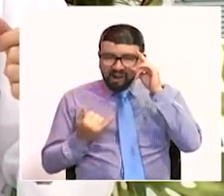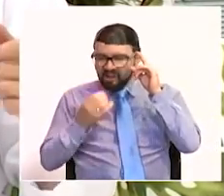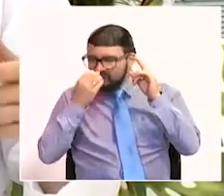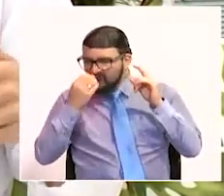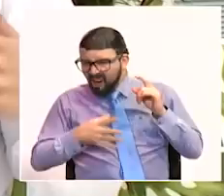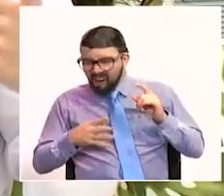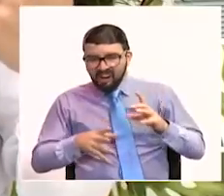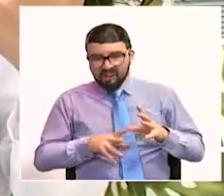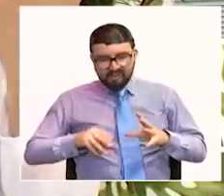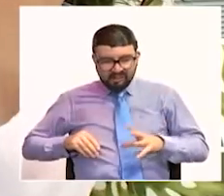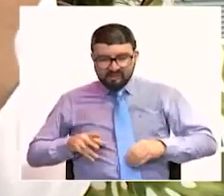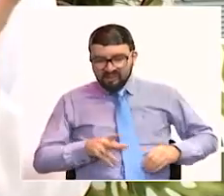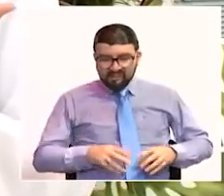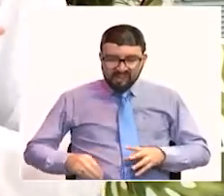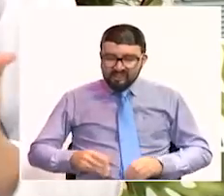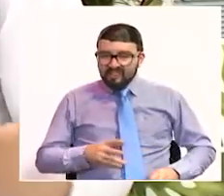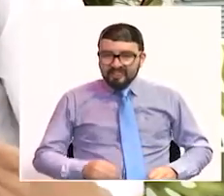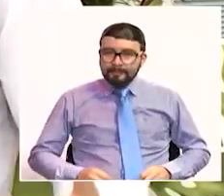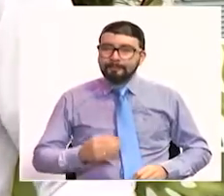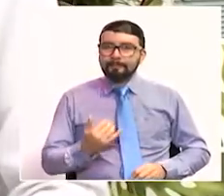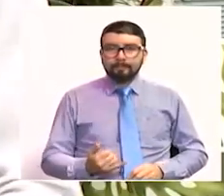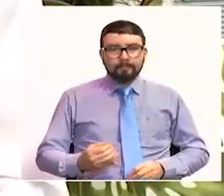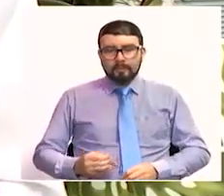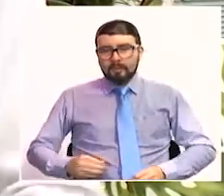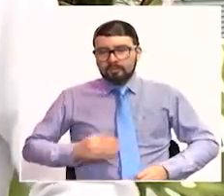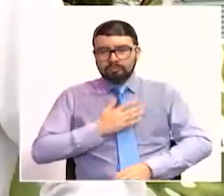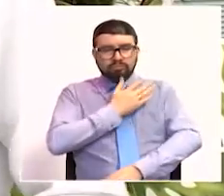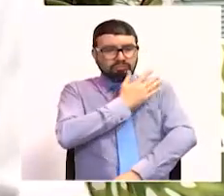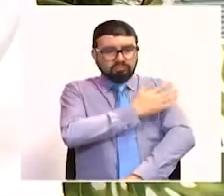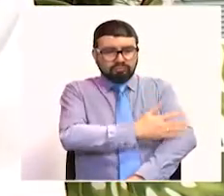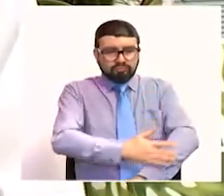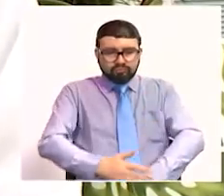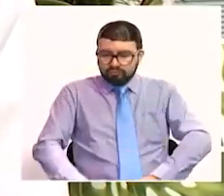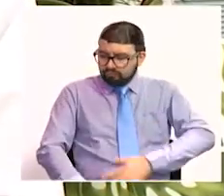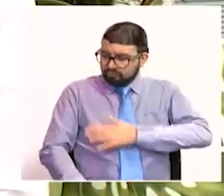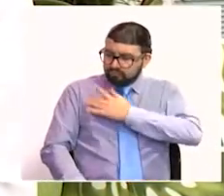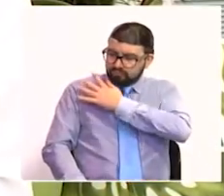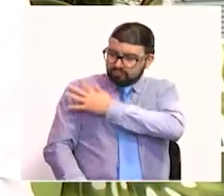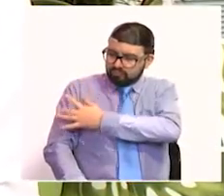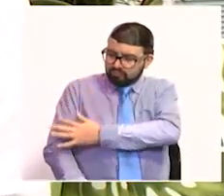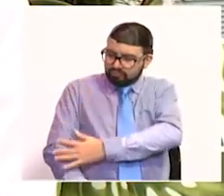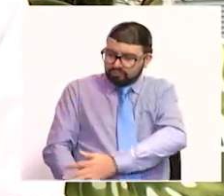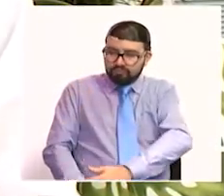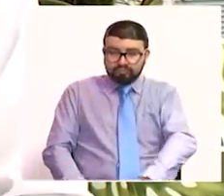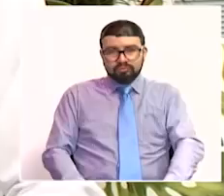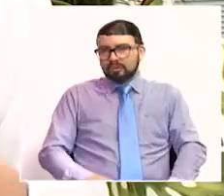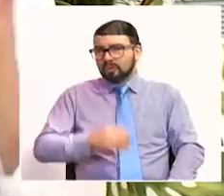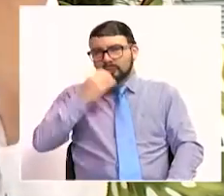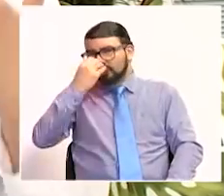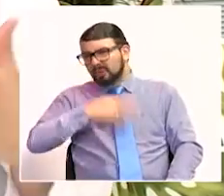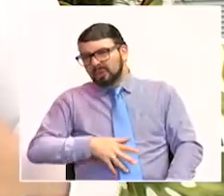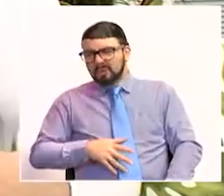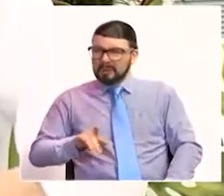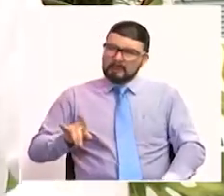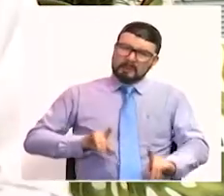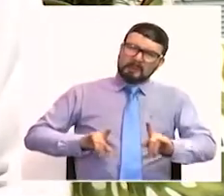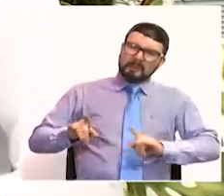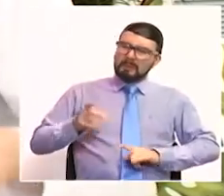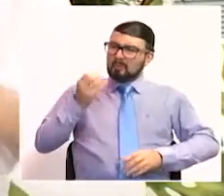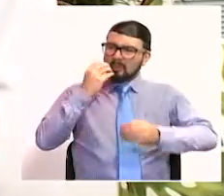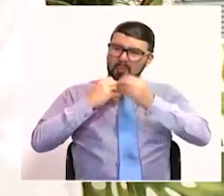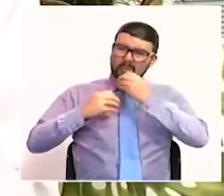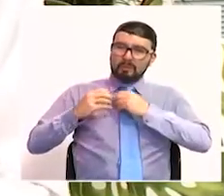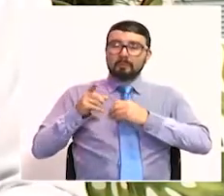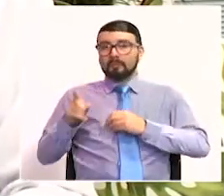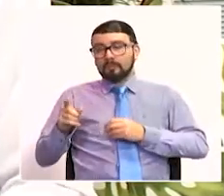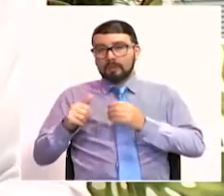toxinas y se van a ir a todo el otro, digamos que a todo el organismo, a los otros órganos, a nuestra cabeza, a nuestro